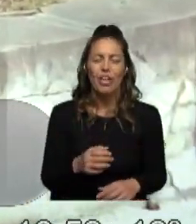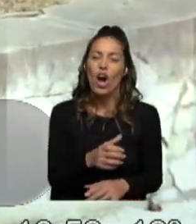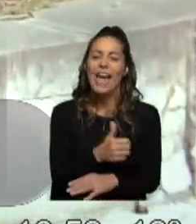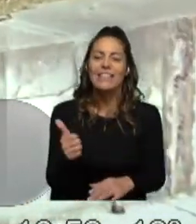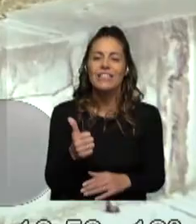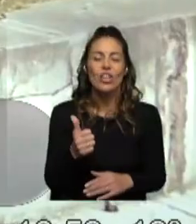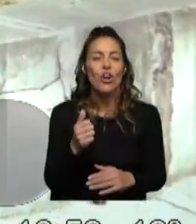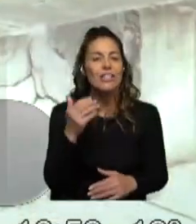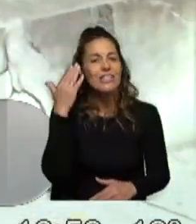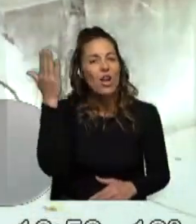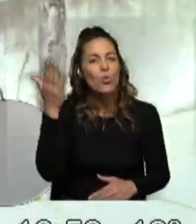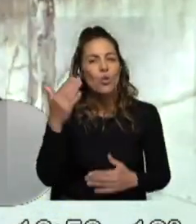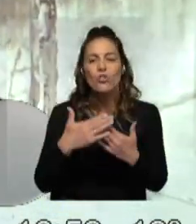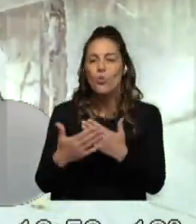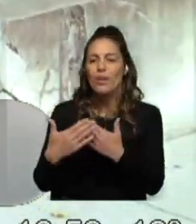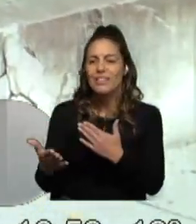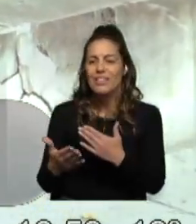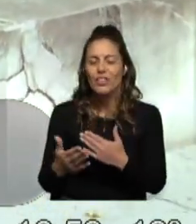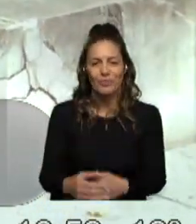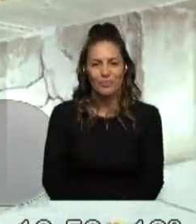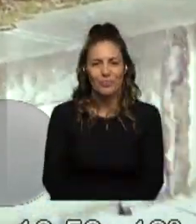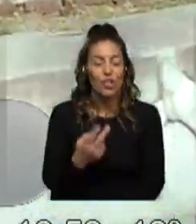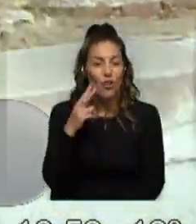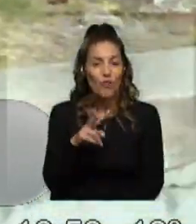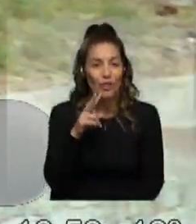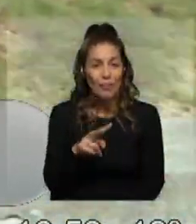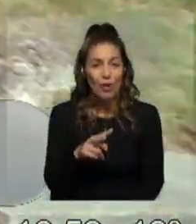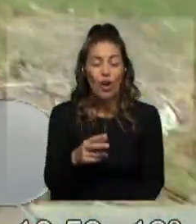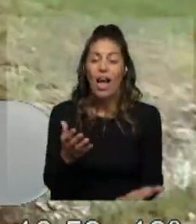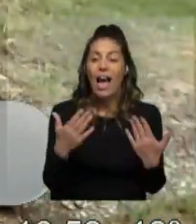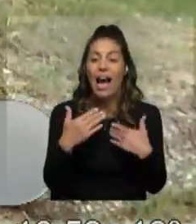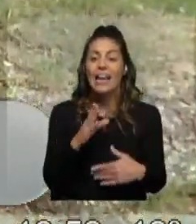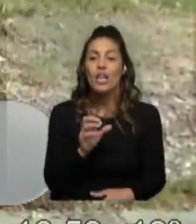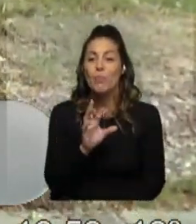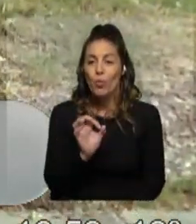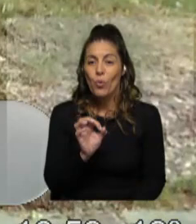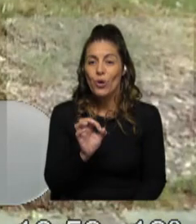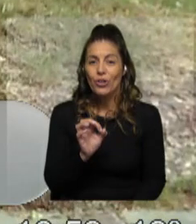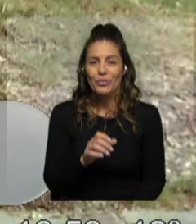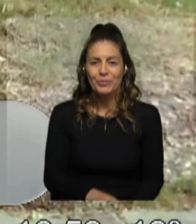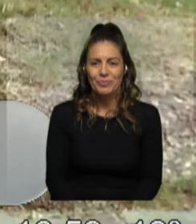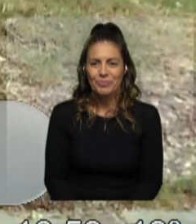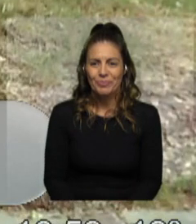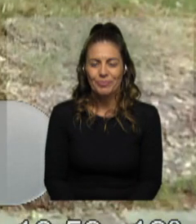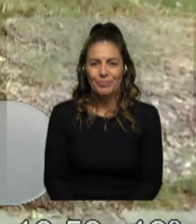a sus vecinos de Aires Puros. A la barra. Bien, vamos arriba, ¿eh? Nos vemos. Guillermo de Aires Puros, ¿eh? En el medio de su caminata.